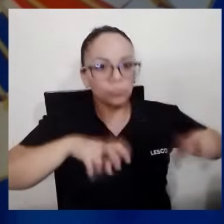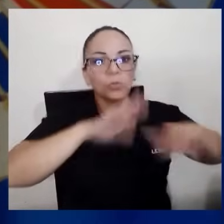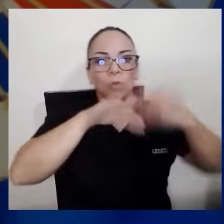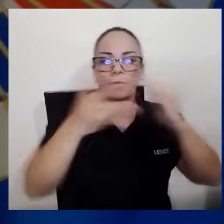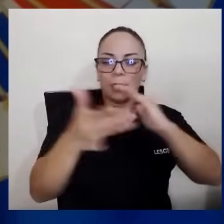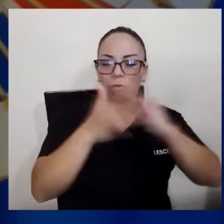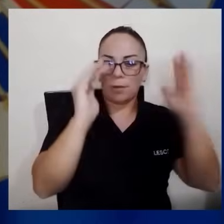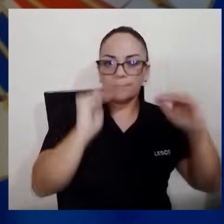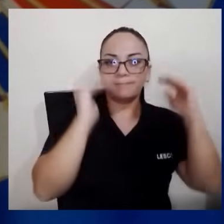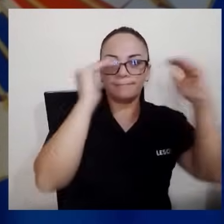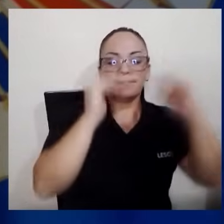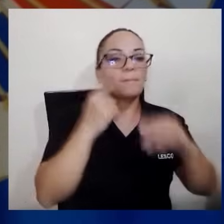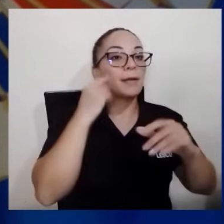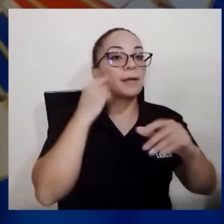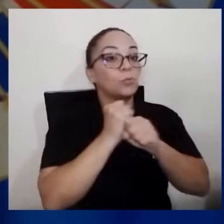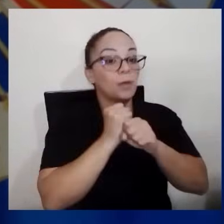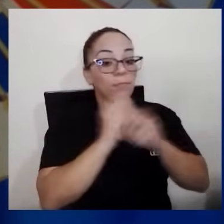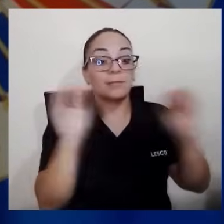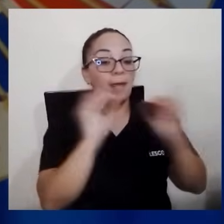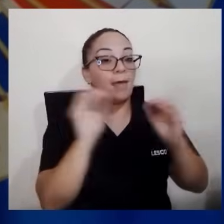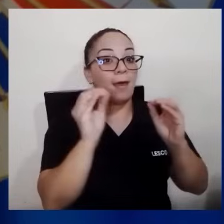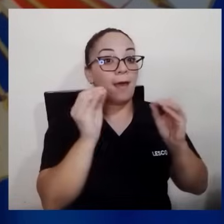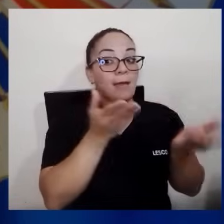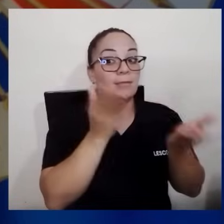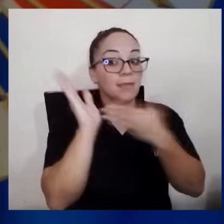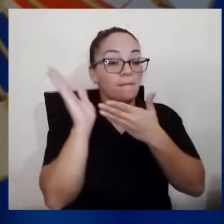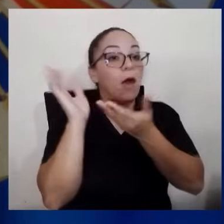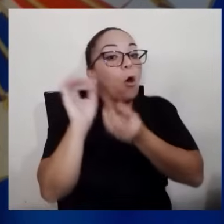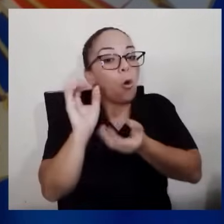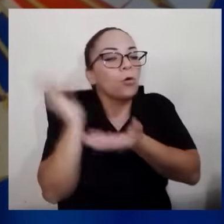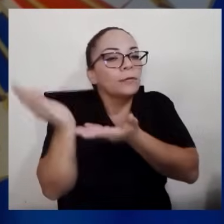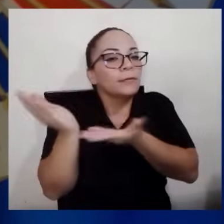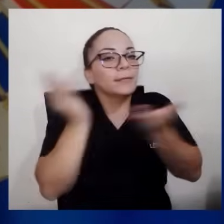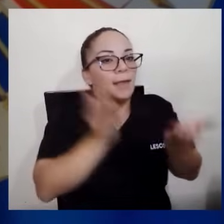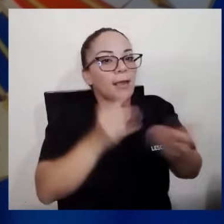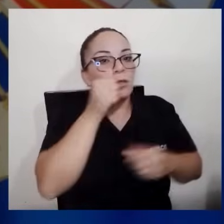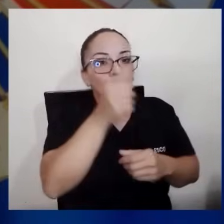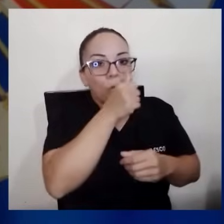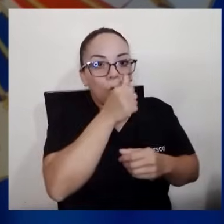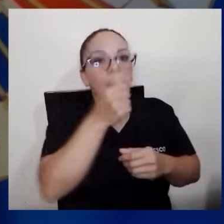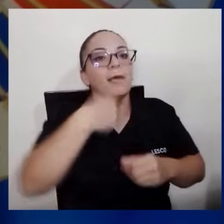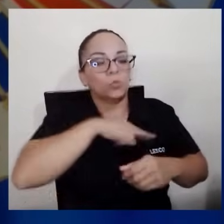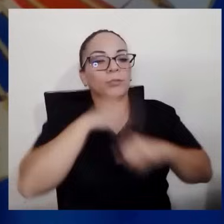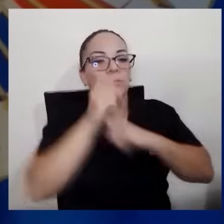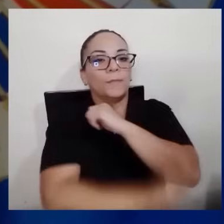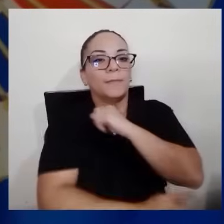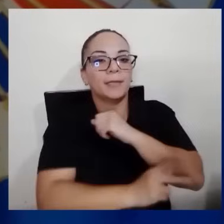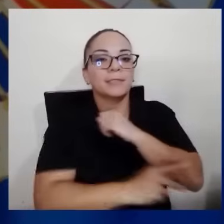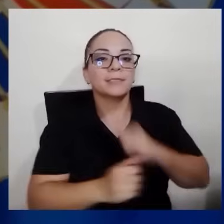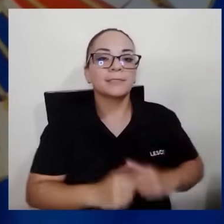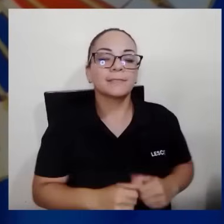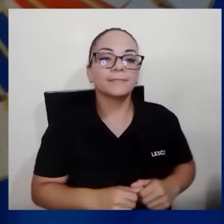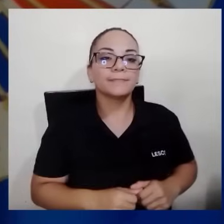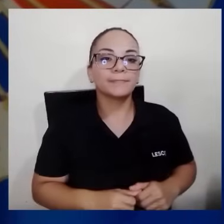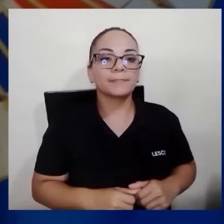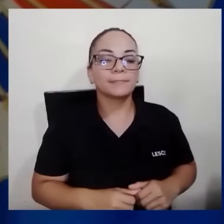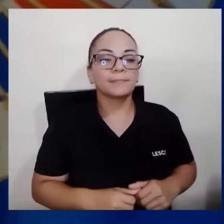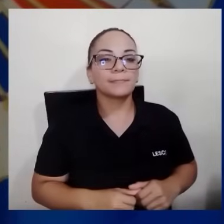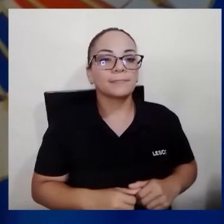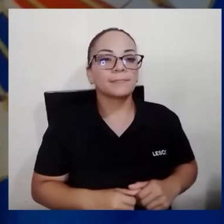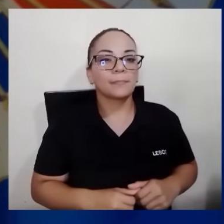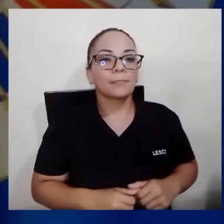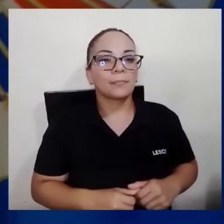no va a entrar ni va a salir droga de nuestro territorio creo que hay muy pocas